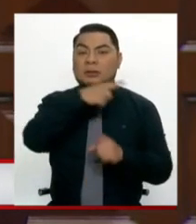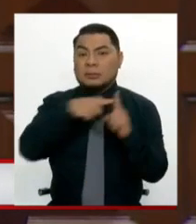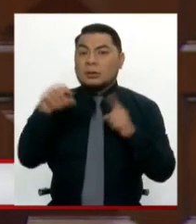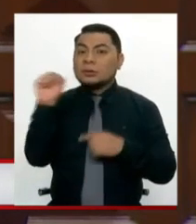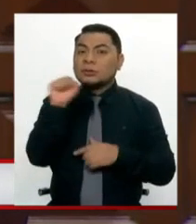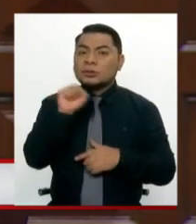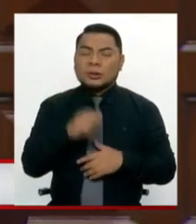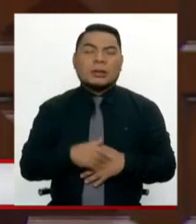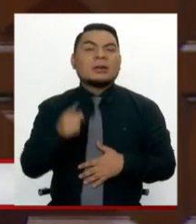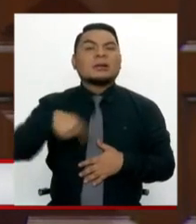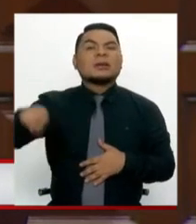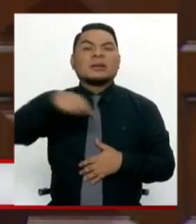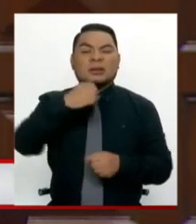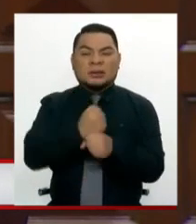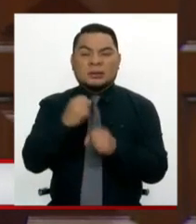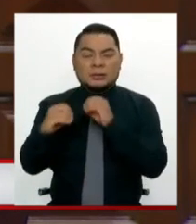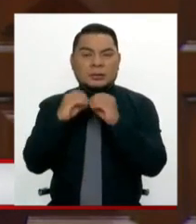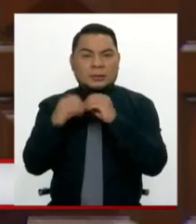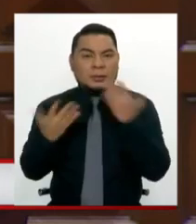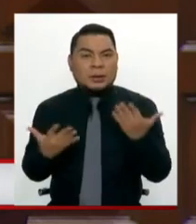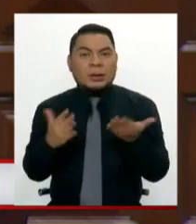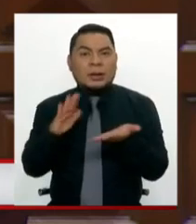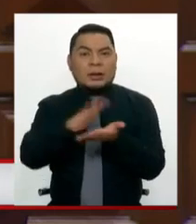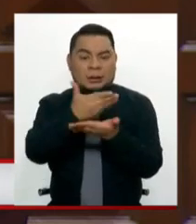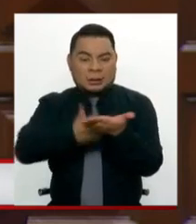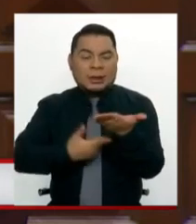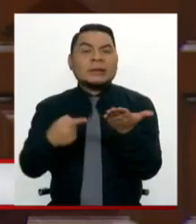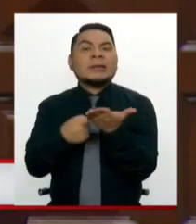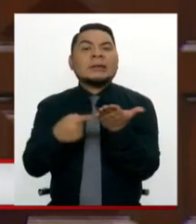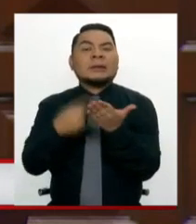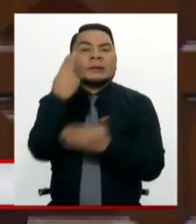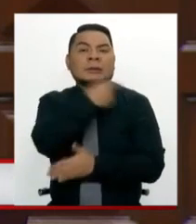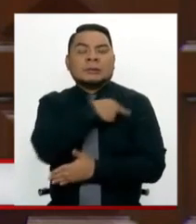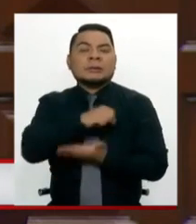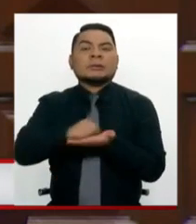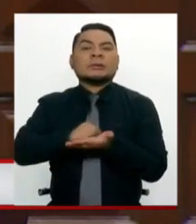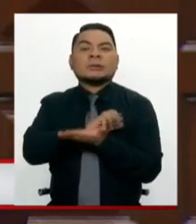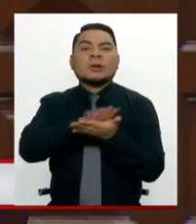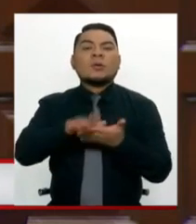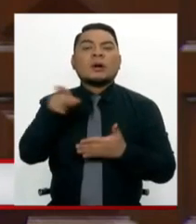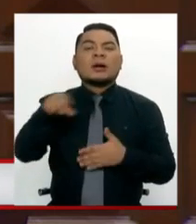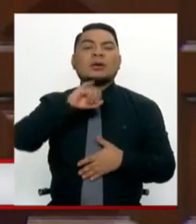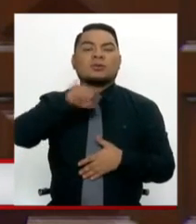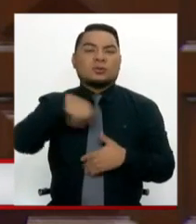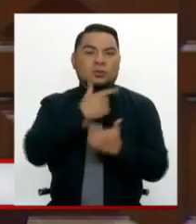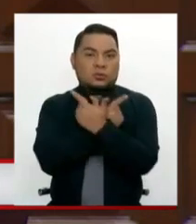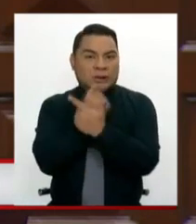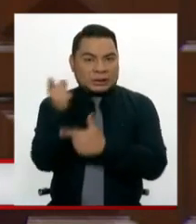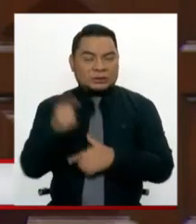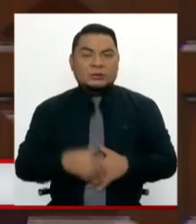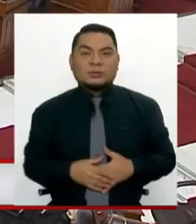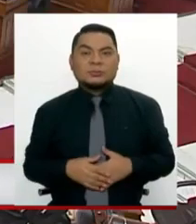3,5 millones de soles para la elaboración del expediente técnico del Hospital San Juan de Lurigancho,